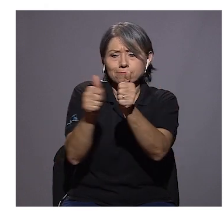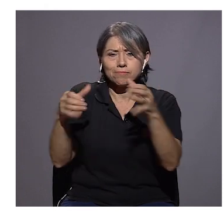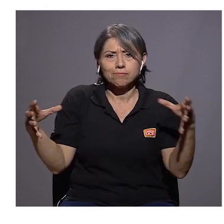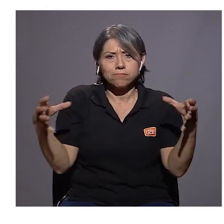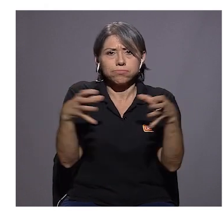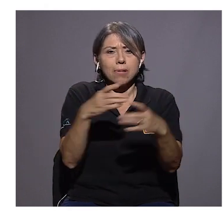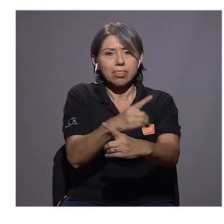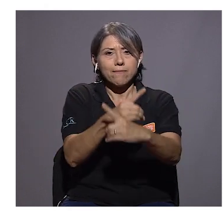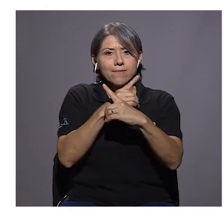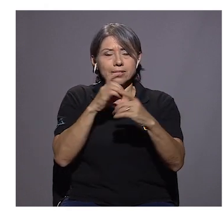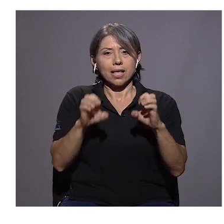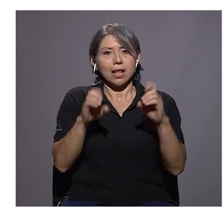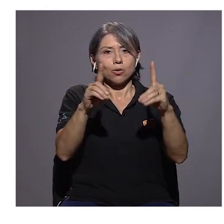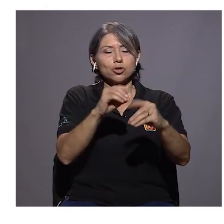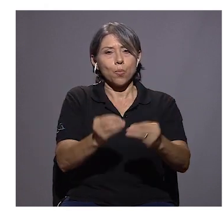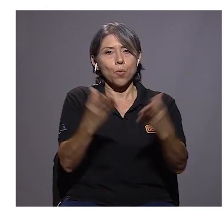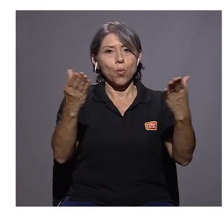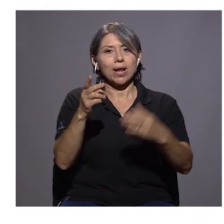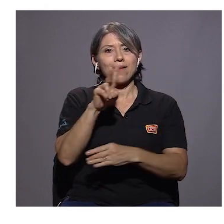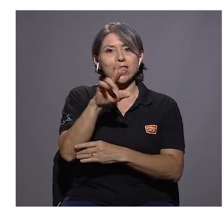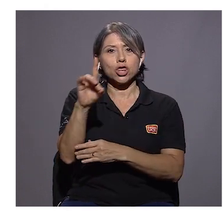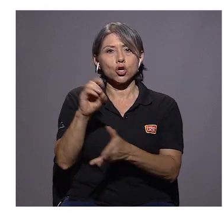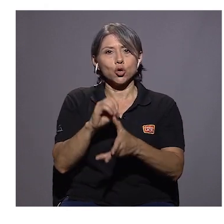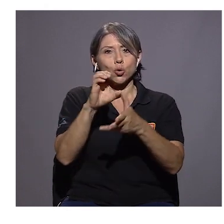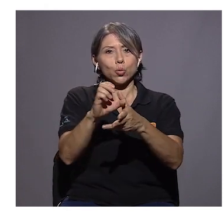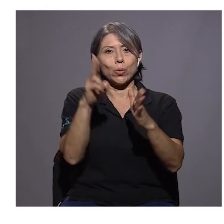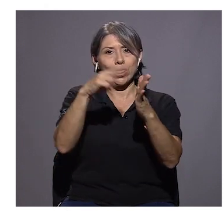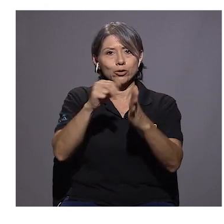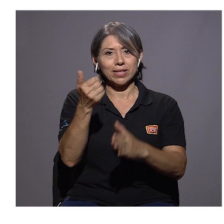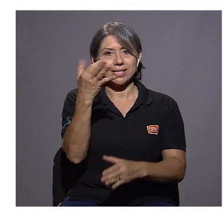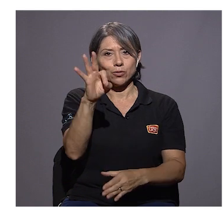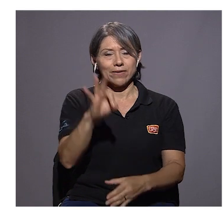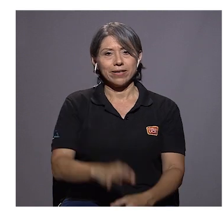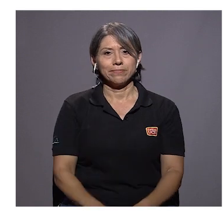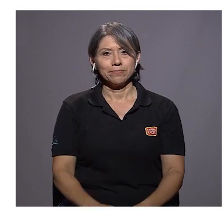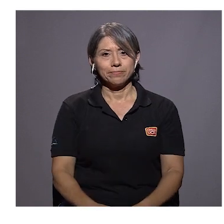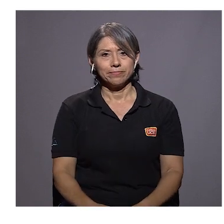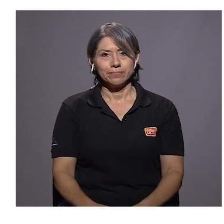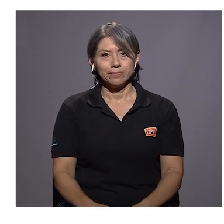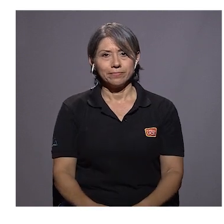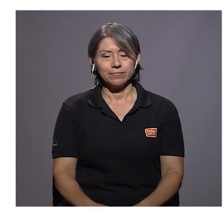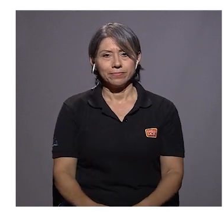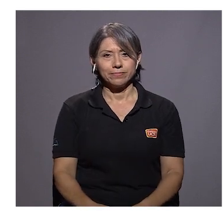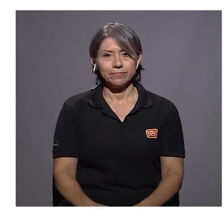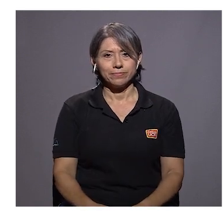unificando esfuerzos en defensa de la educación pública. 28 de octubre de 2019.